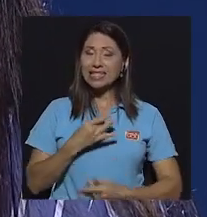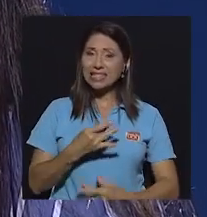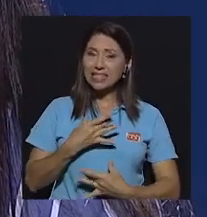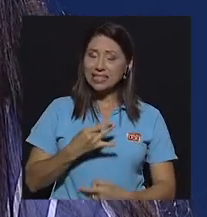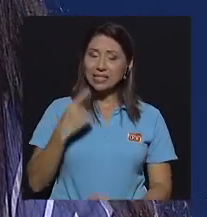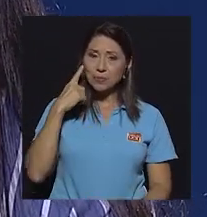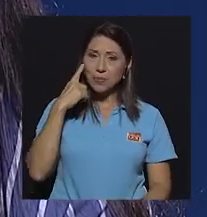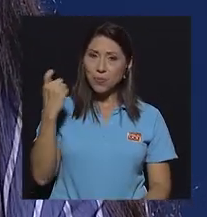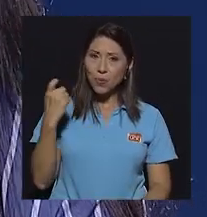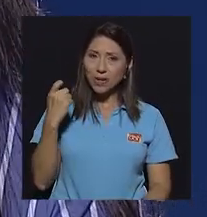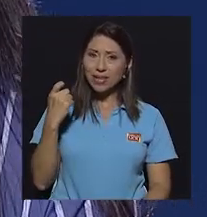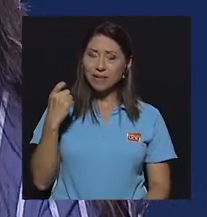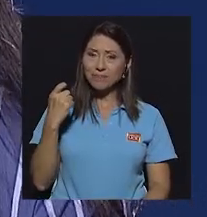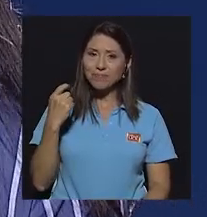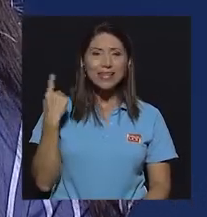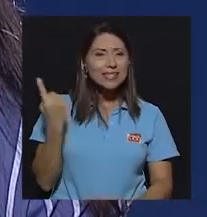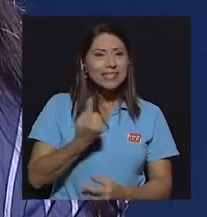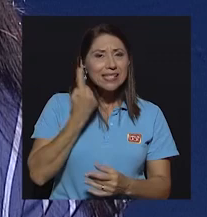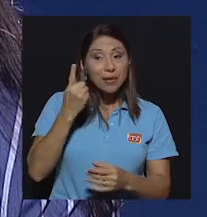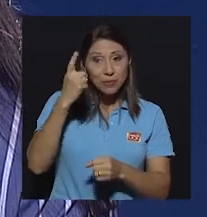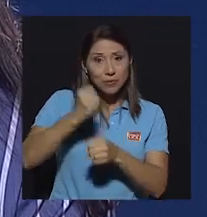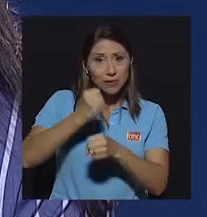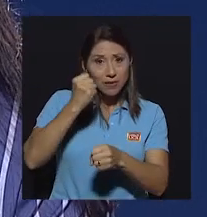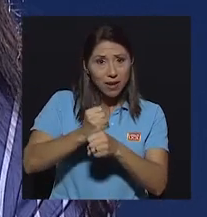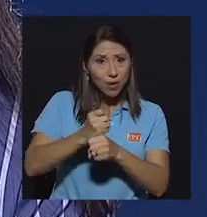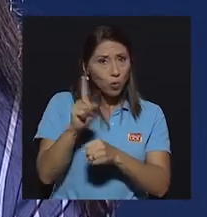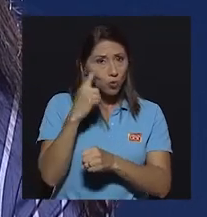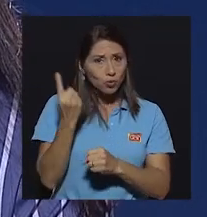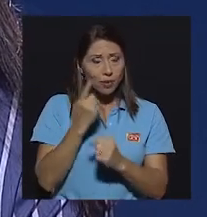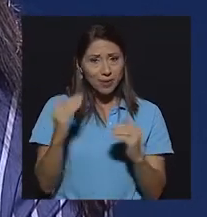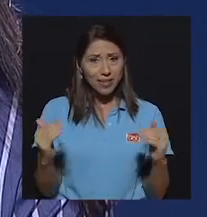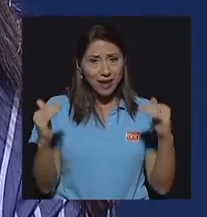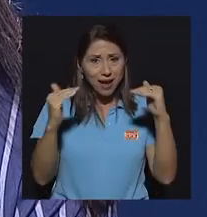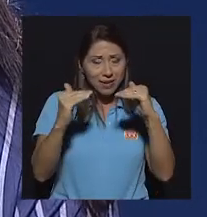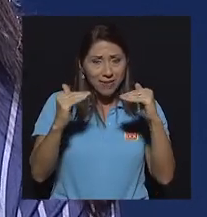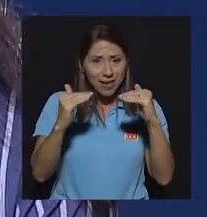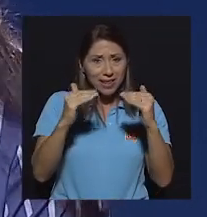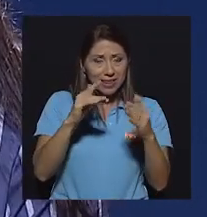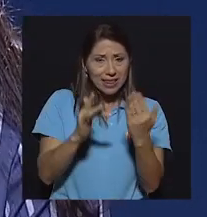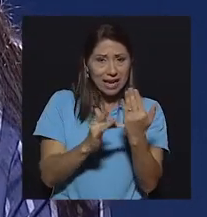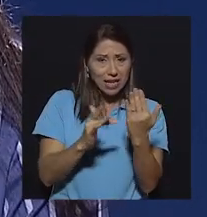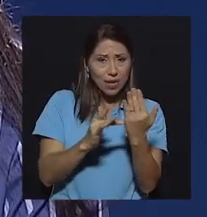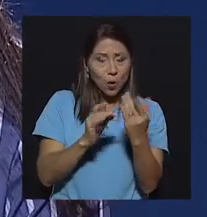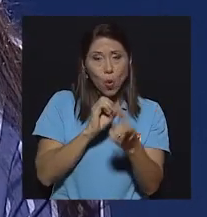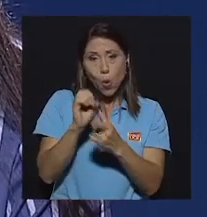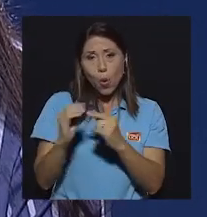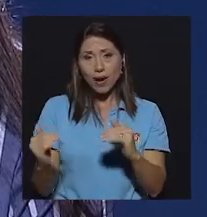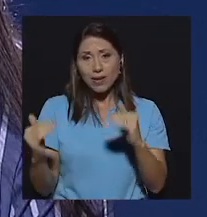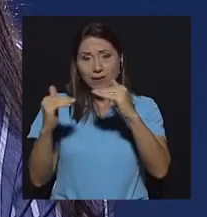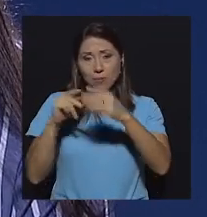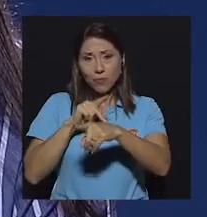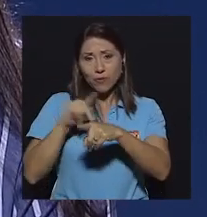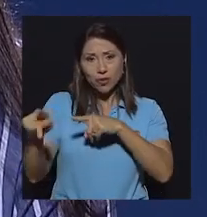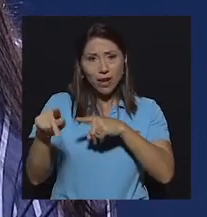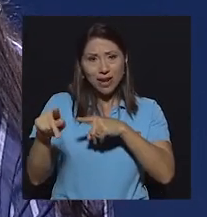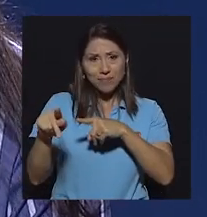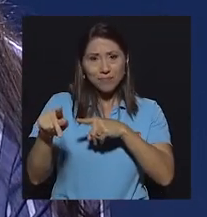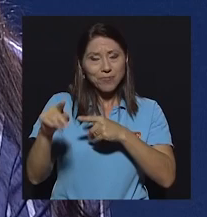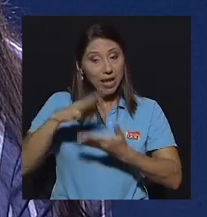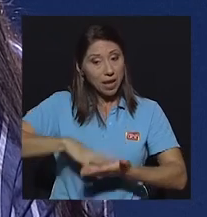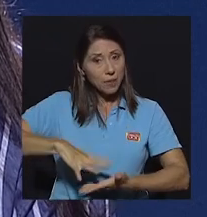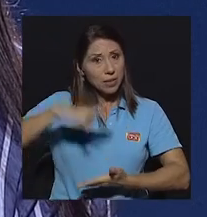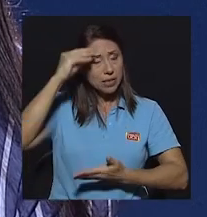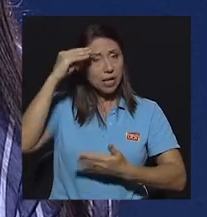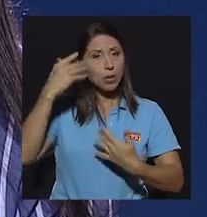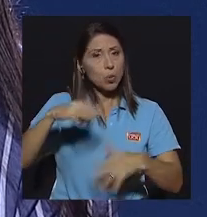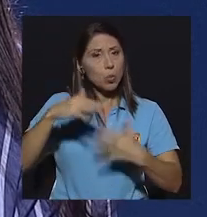Y para ser concreta con la pregunta, para mí fue muy importante el poder convivir